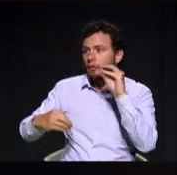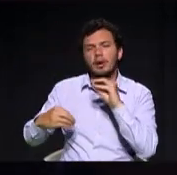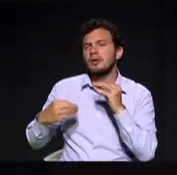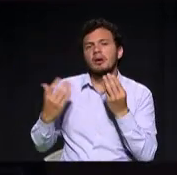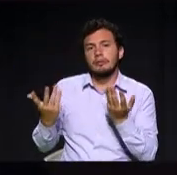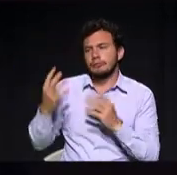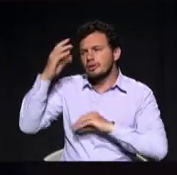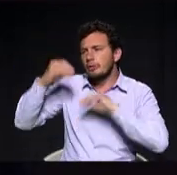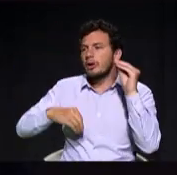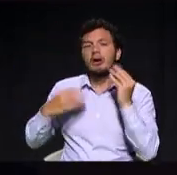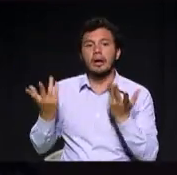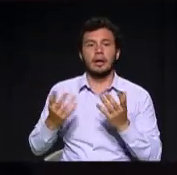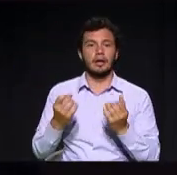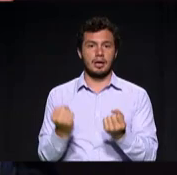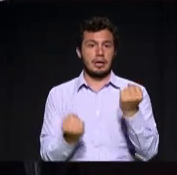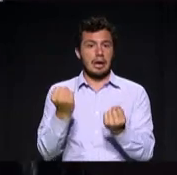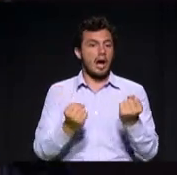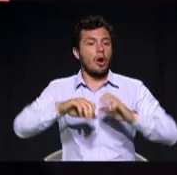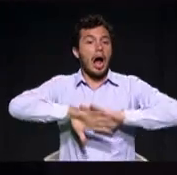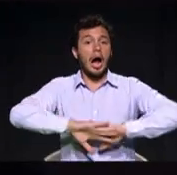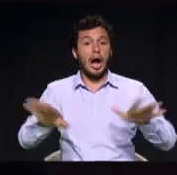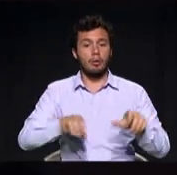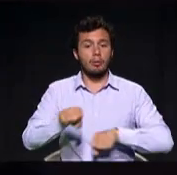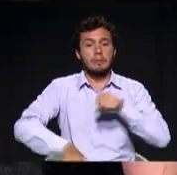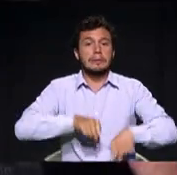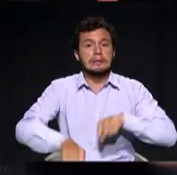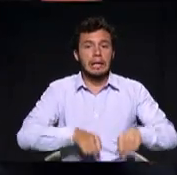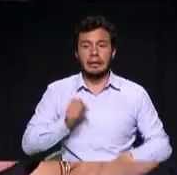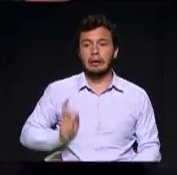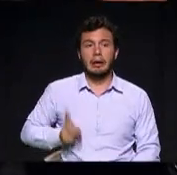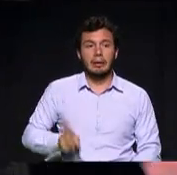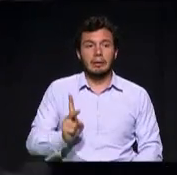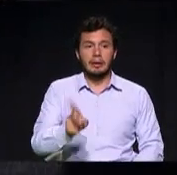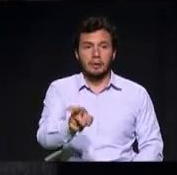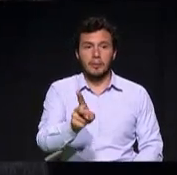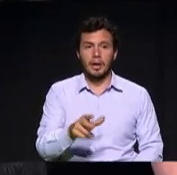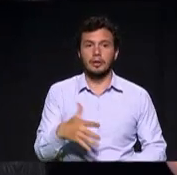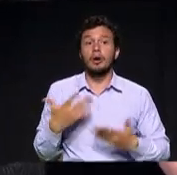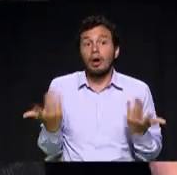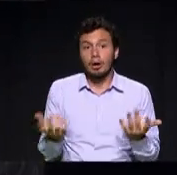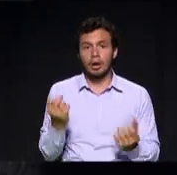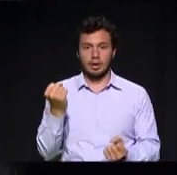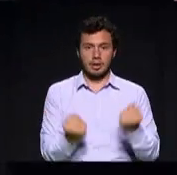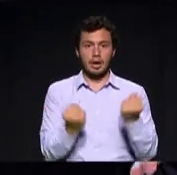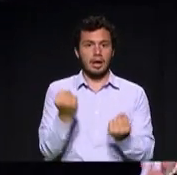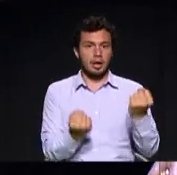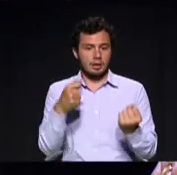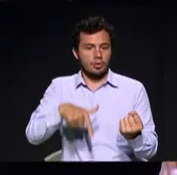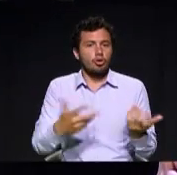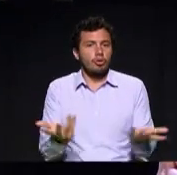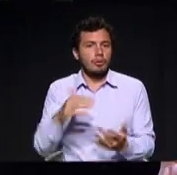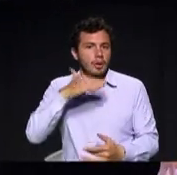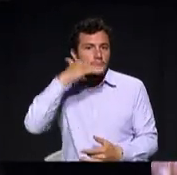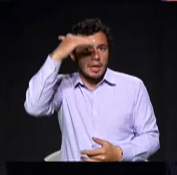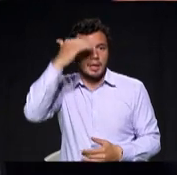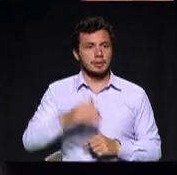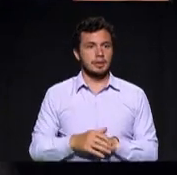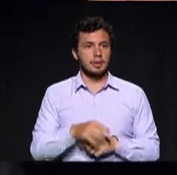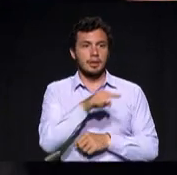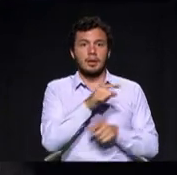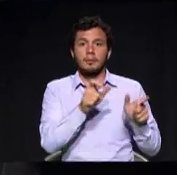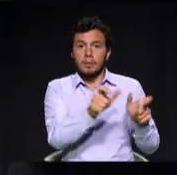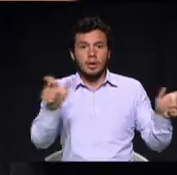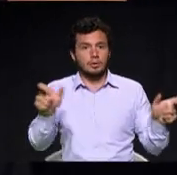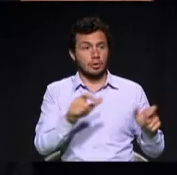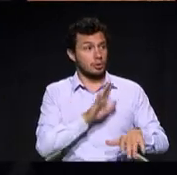poner a toda caminar y a montar en bicicleta yo si es que estoy bien mal para montar en bicicleta los habituales con carrito que a mandarme allí lo que pasa que el ente no tiene la culpa de la falta